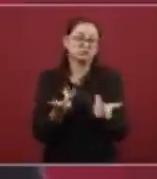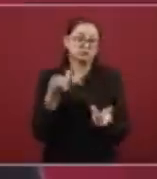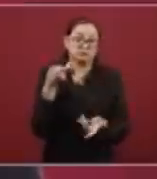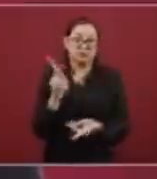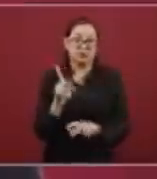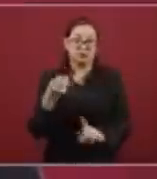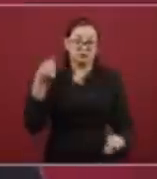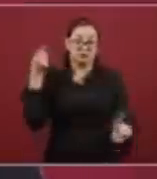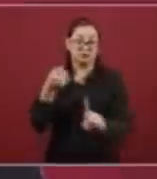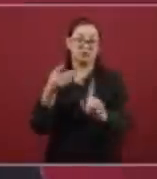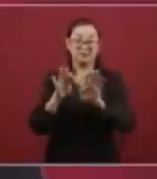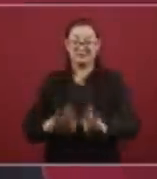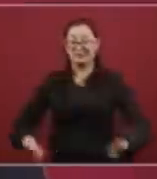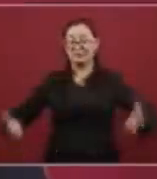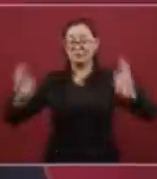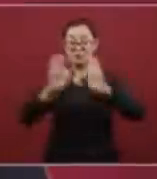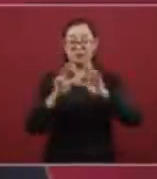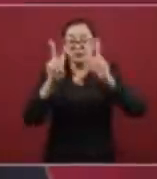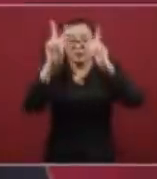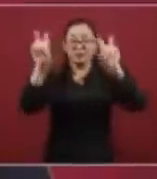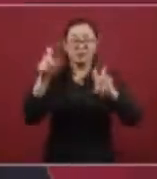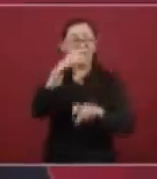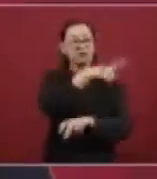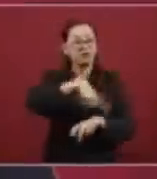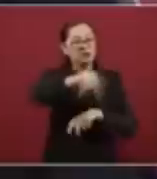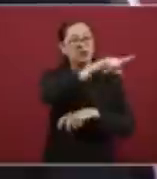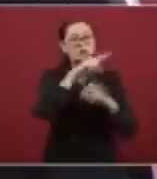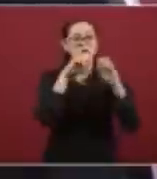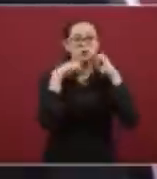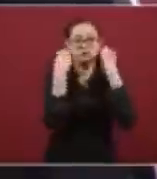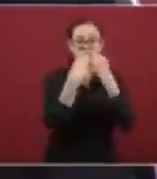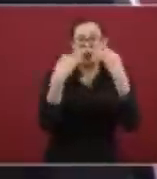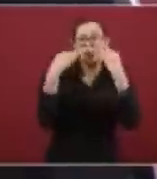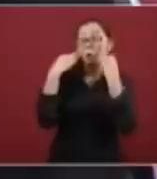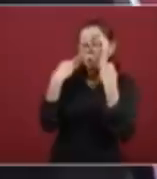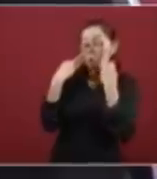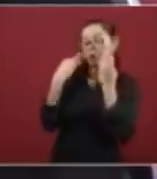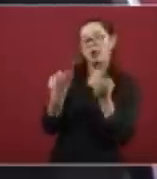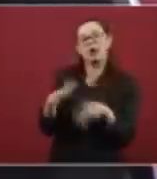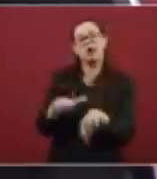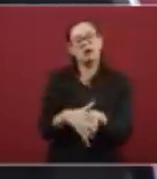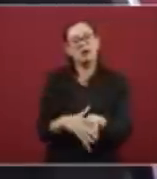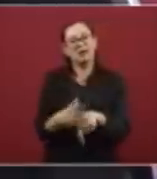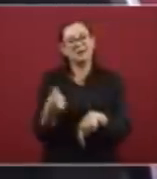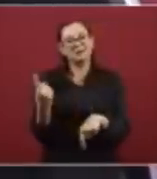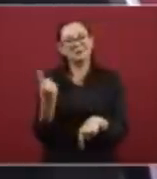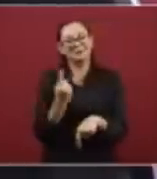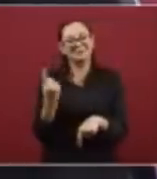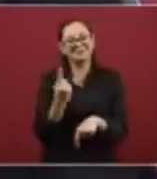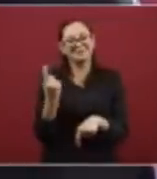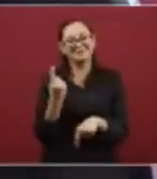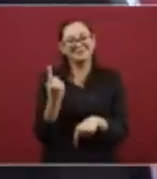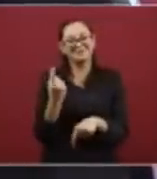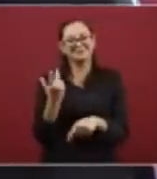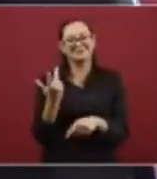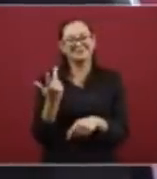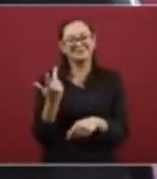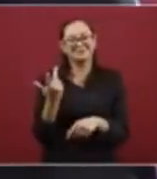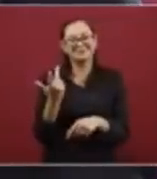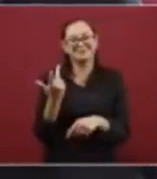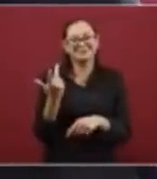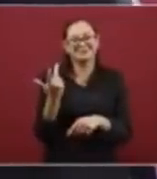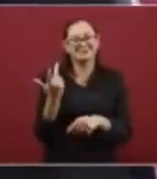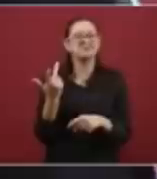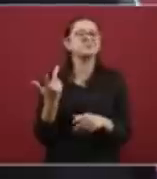de los testigos, porque ya con cumplir con